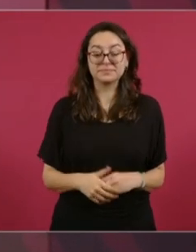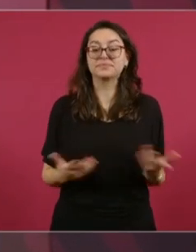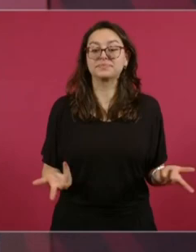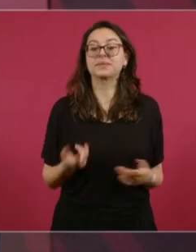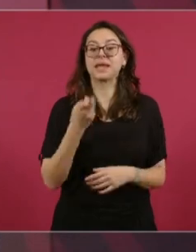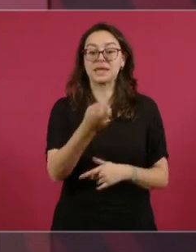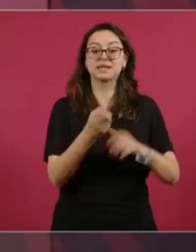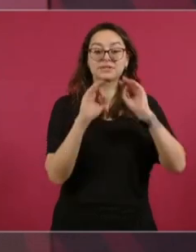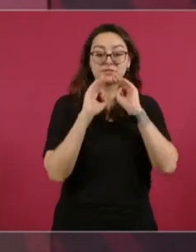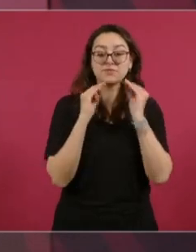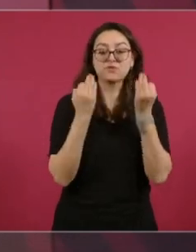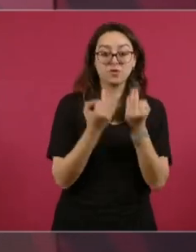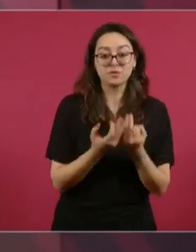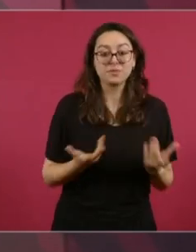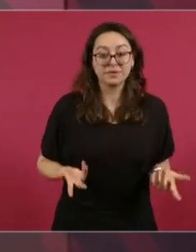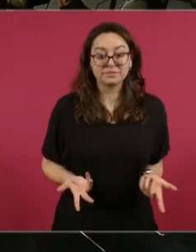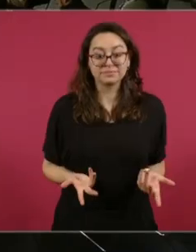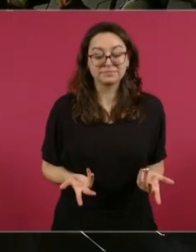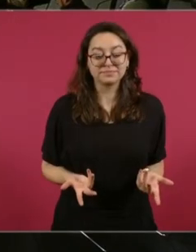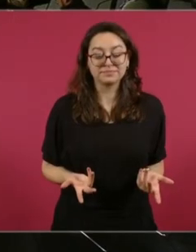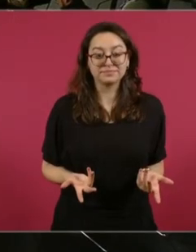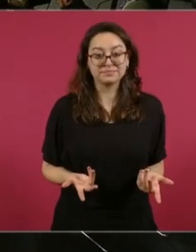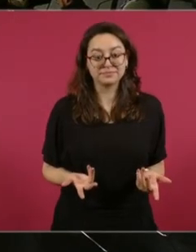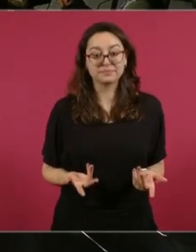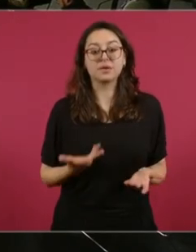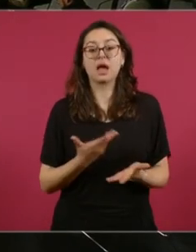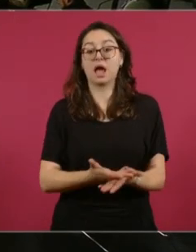Entonces vamos a ir a Tamazunchale